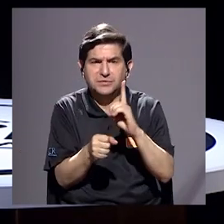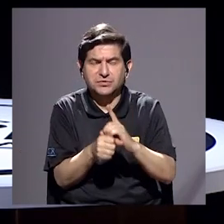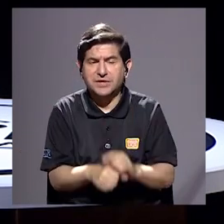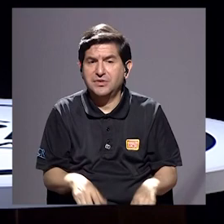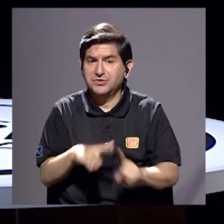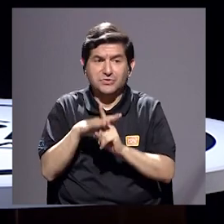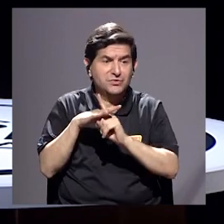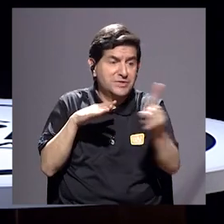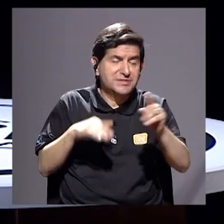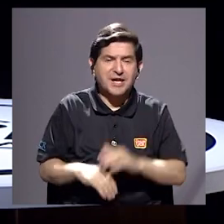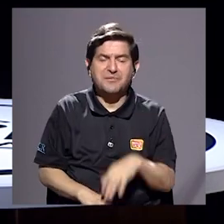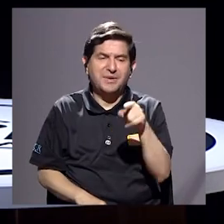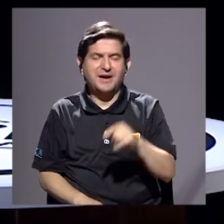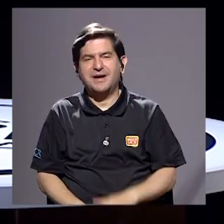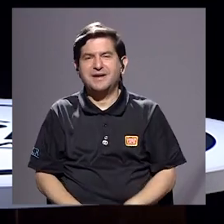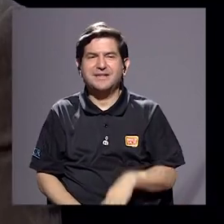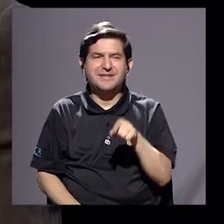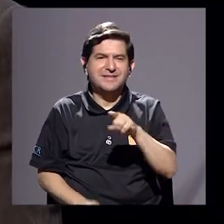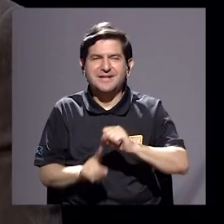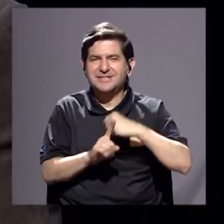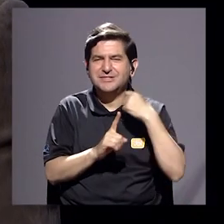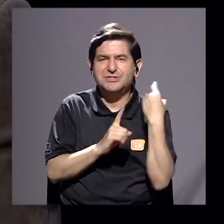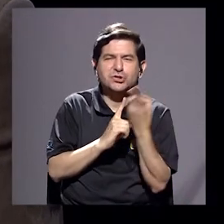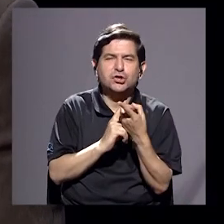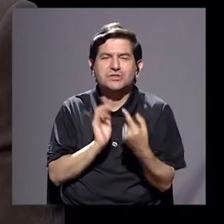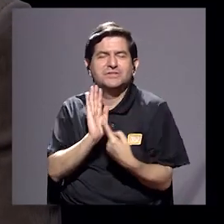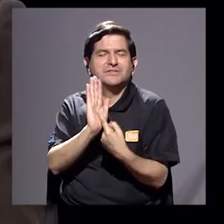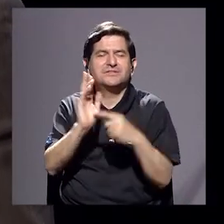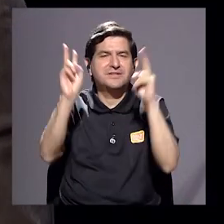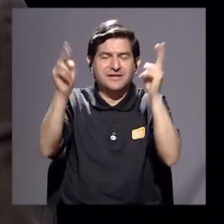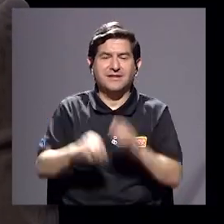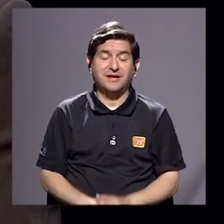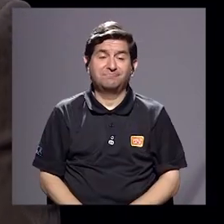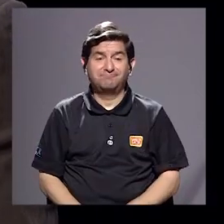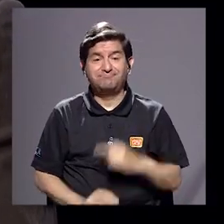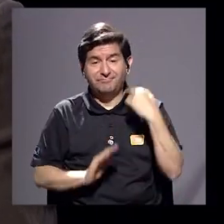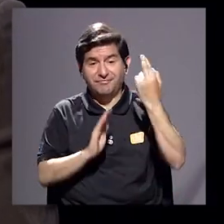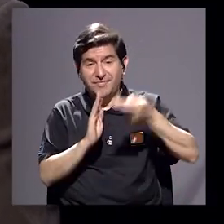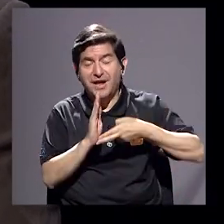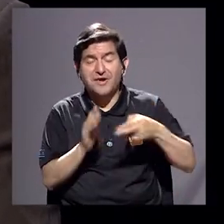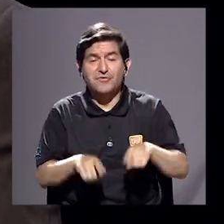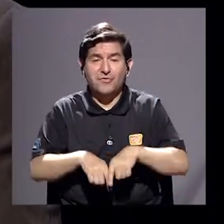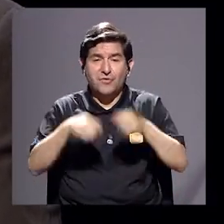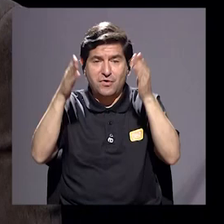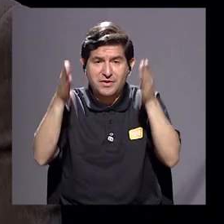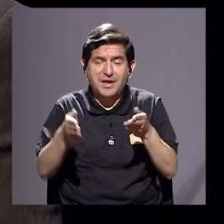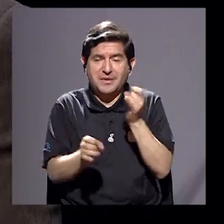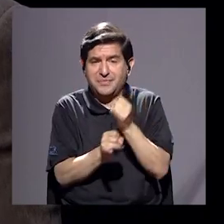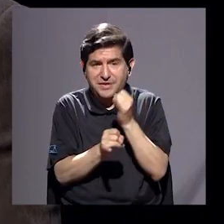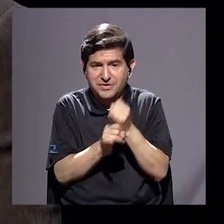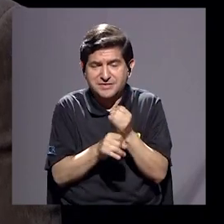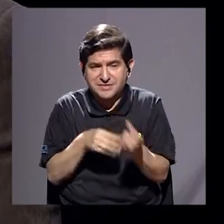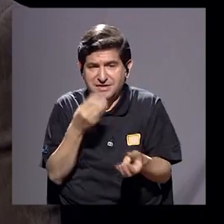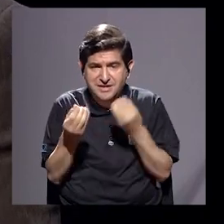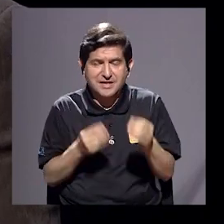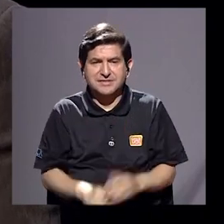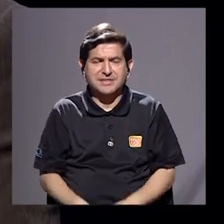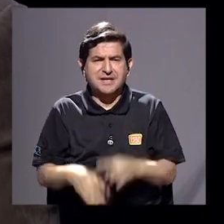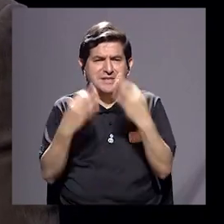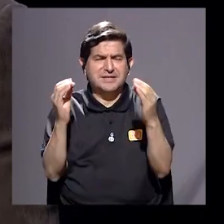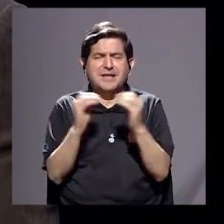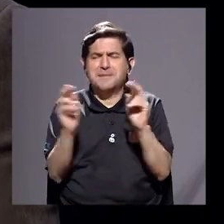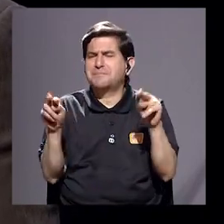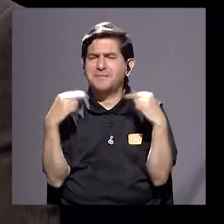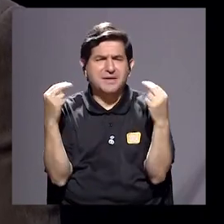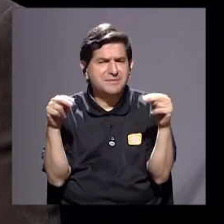escapan de esa sociedad el espectáculo también bueno el rol del periodista institucional que él nos toca nosotros es canales objetivos lo más